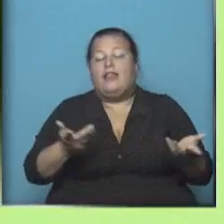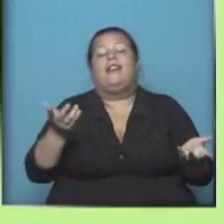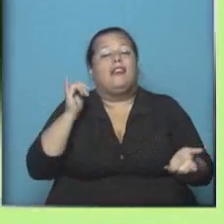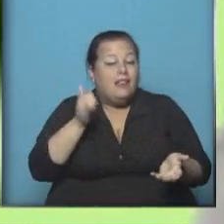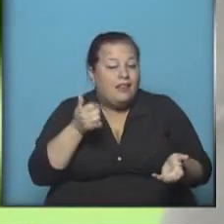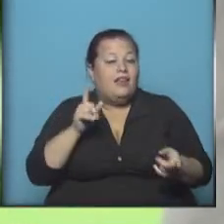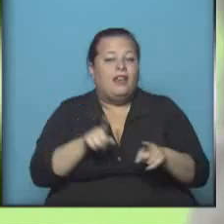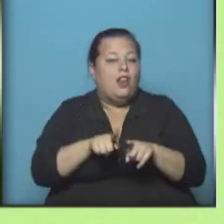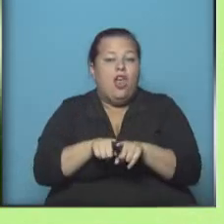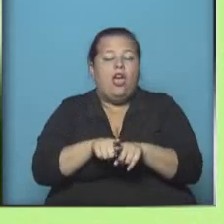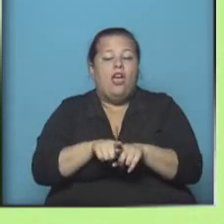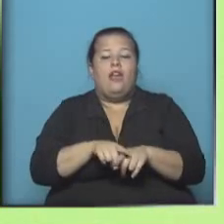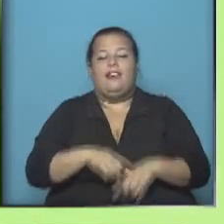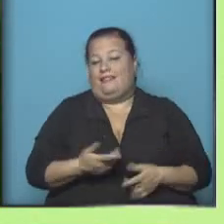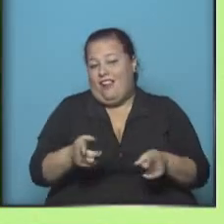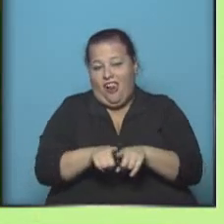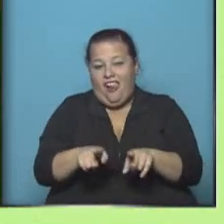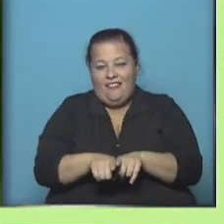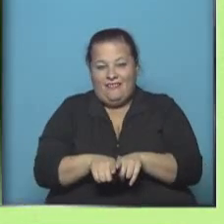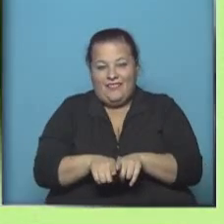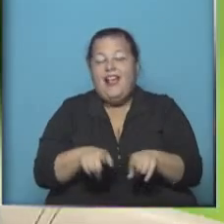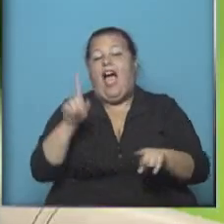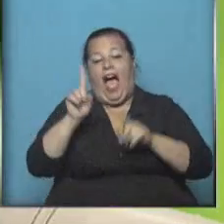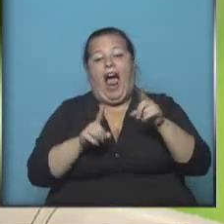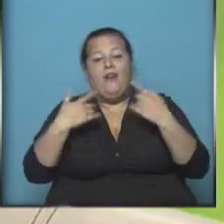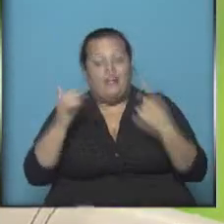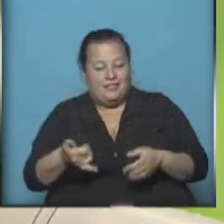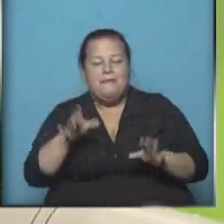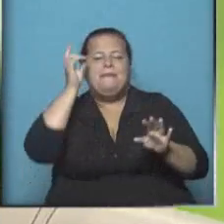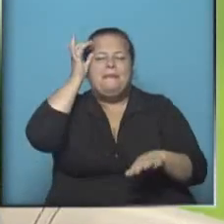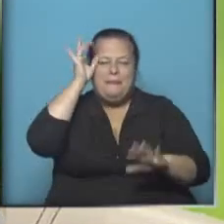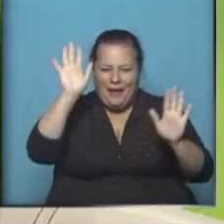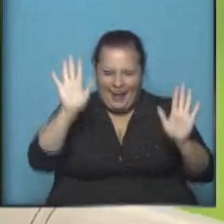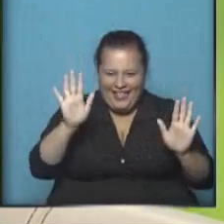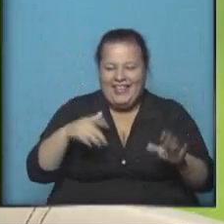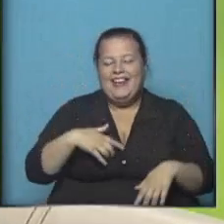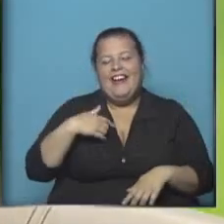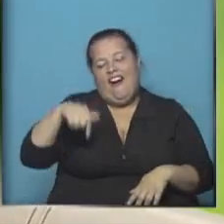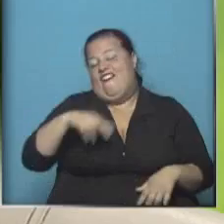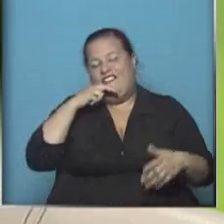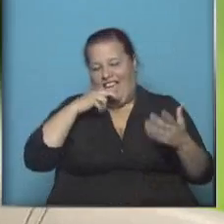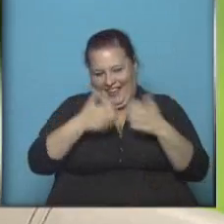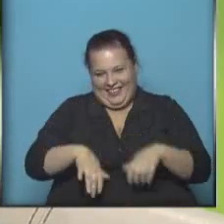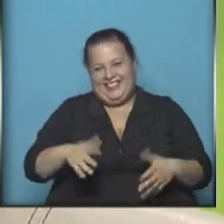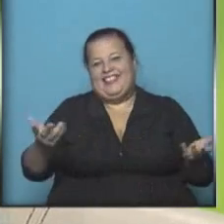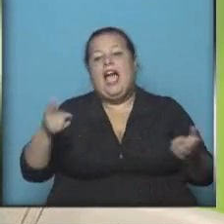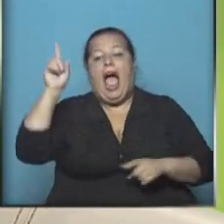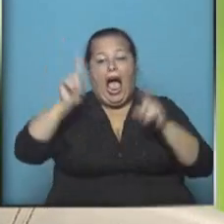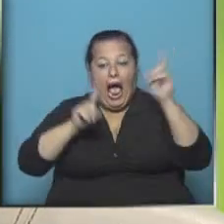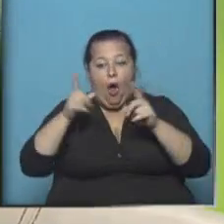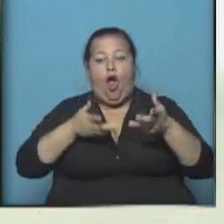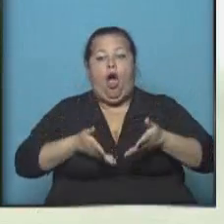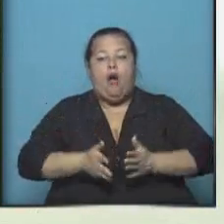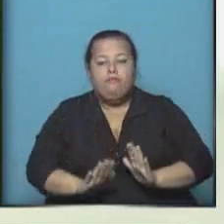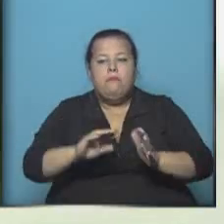lo mismo que lo podés hacer en algunos casos. Sí. Perdón, no. Es viernes. No, en algunos casos, a veces después de un parto